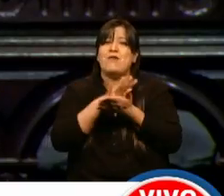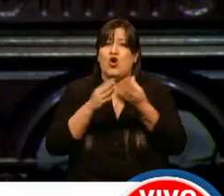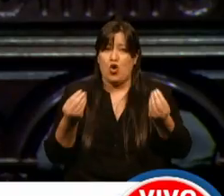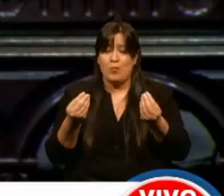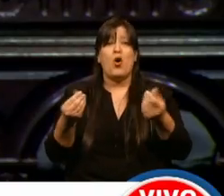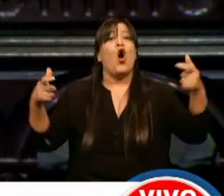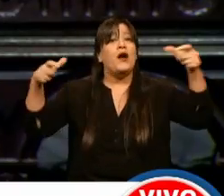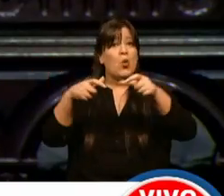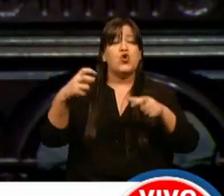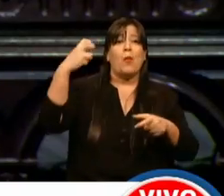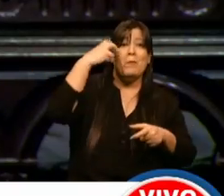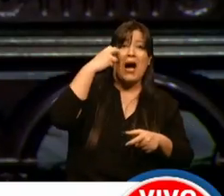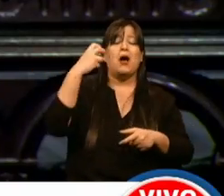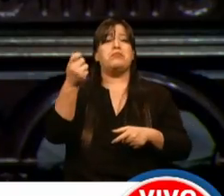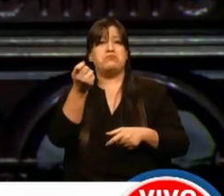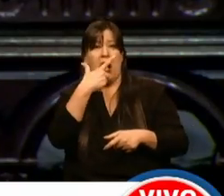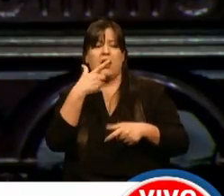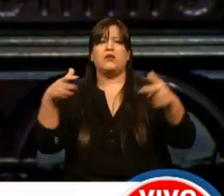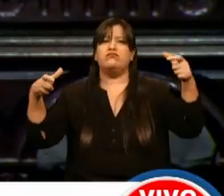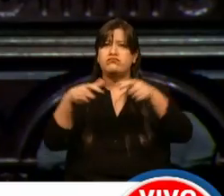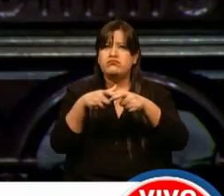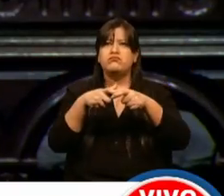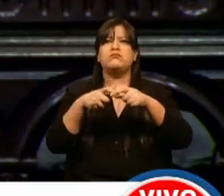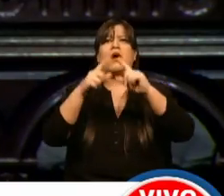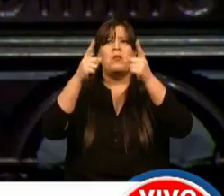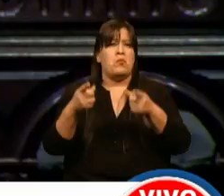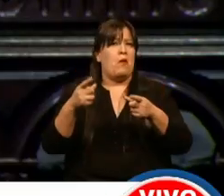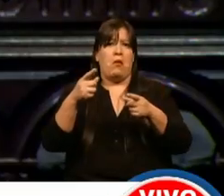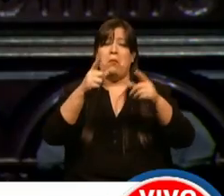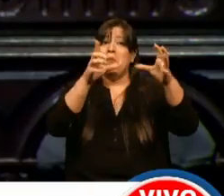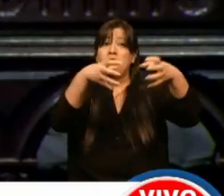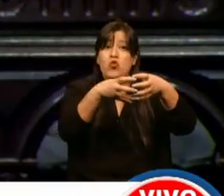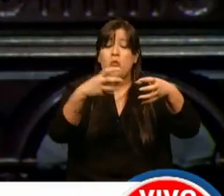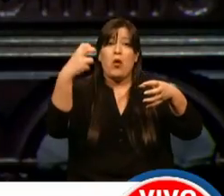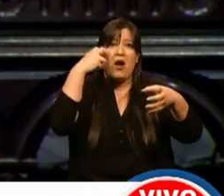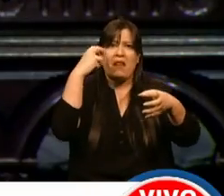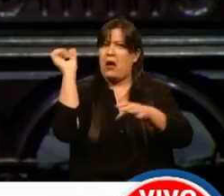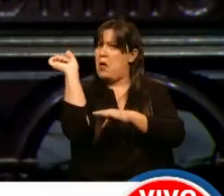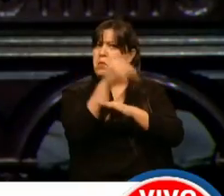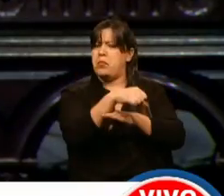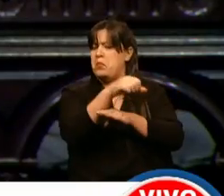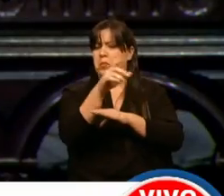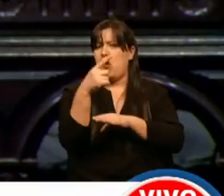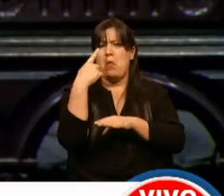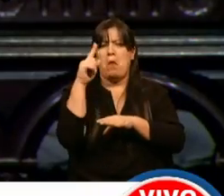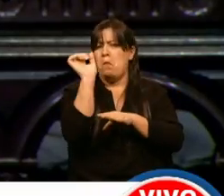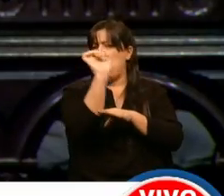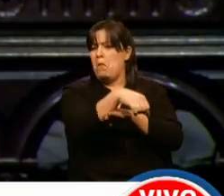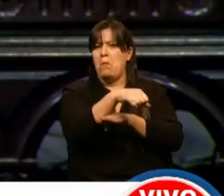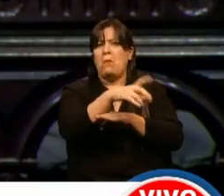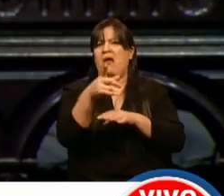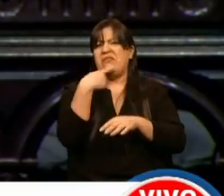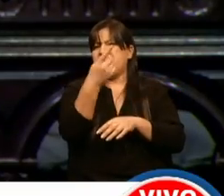bueno existir macri luego de la visita no escucha a sus aliados electorales no los escuchan los ningunea